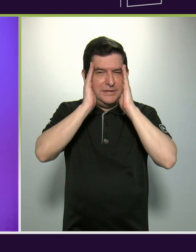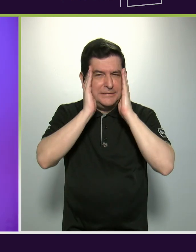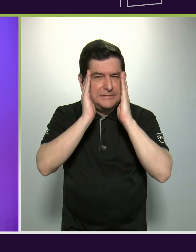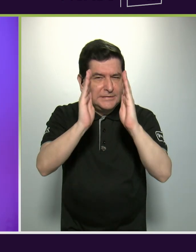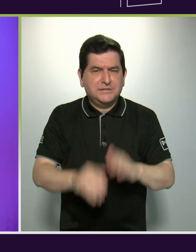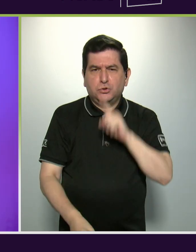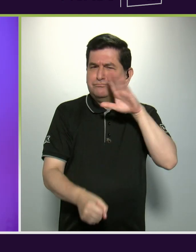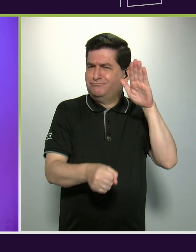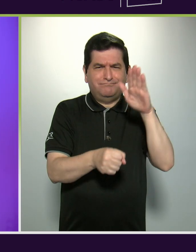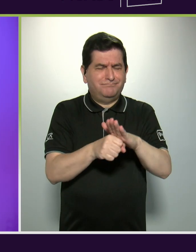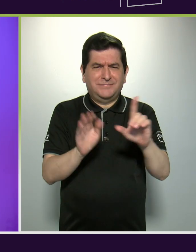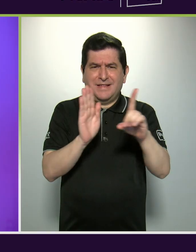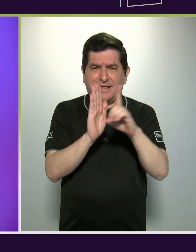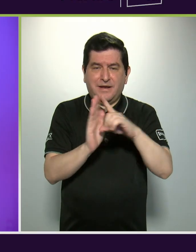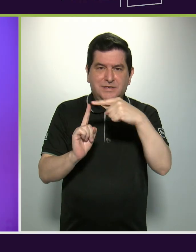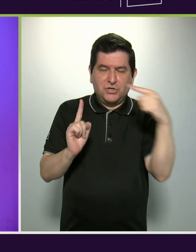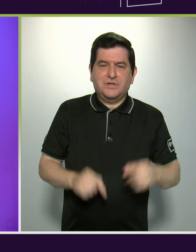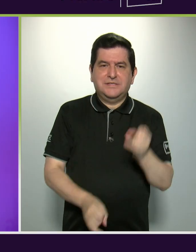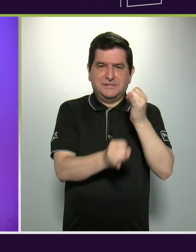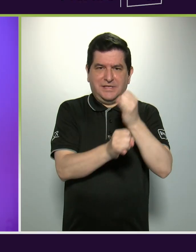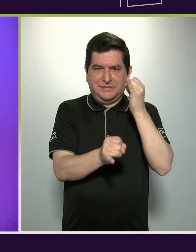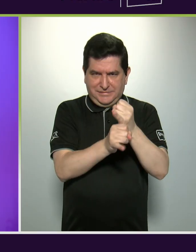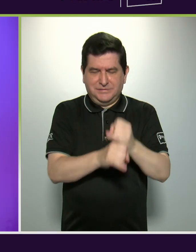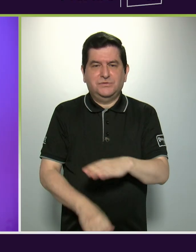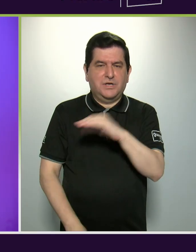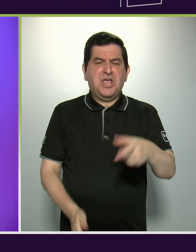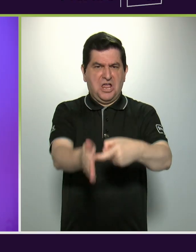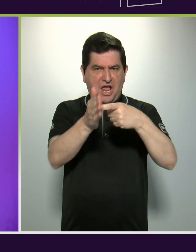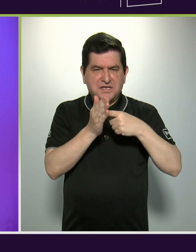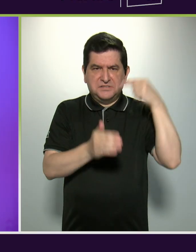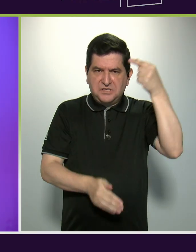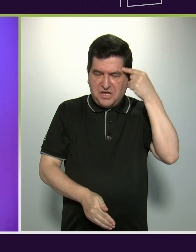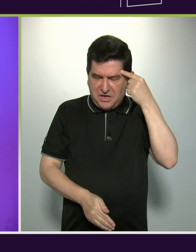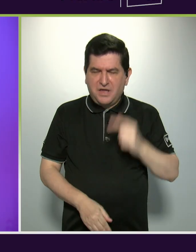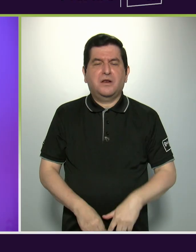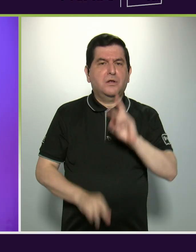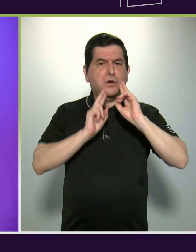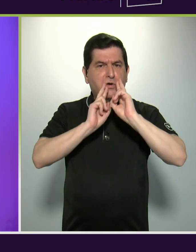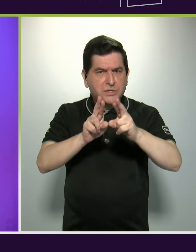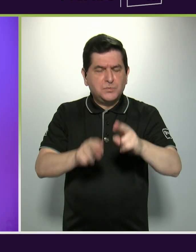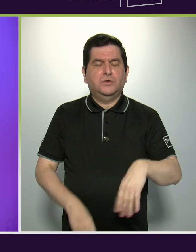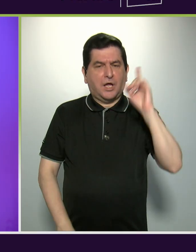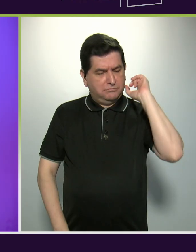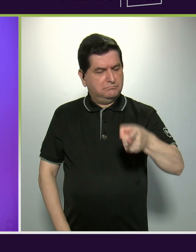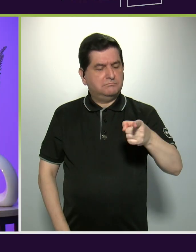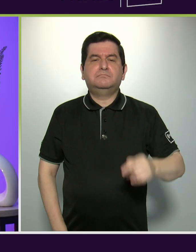al incumplimiento de derechos por parte de las instituciones y exigir que el Estado responda a sus